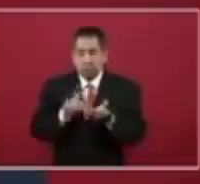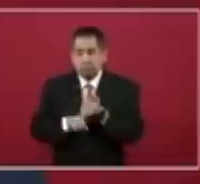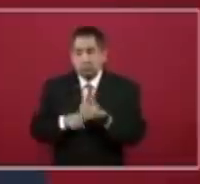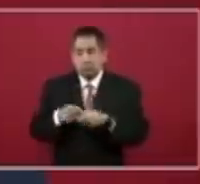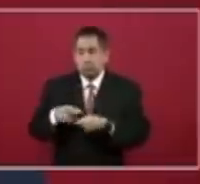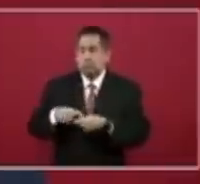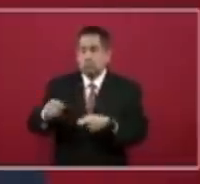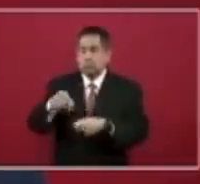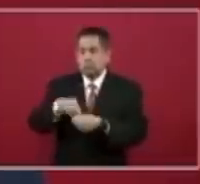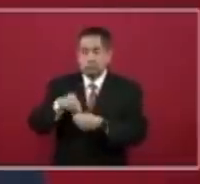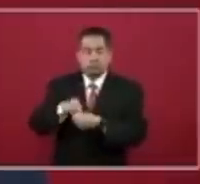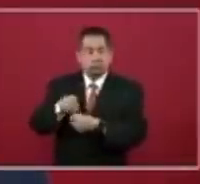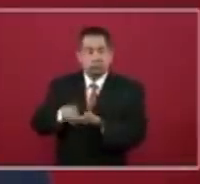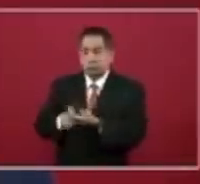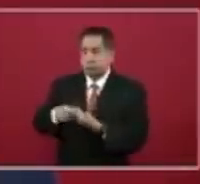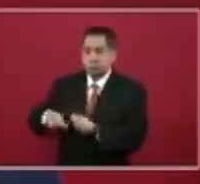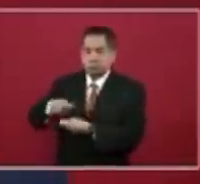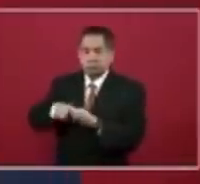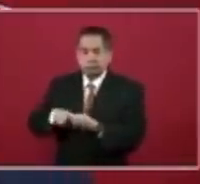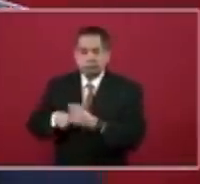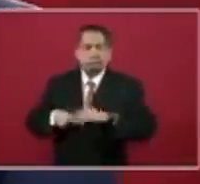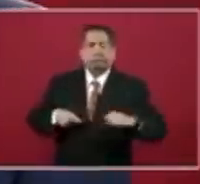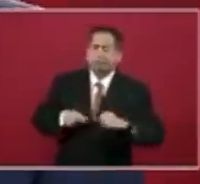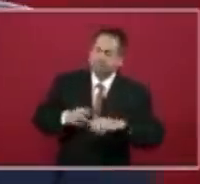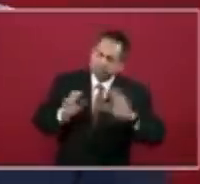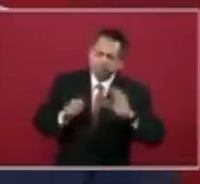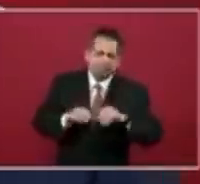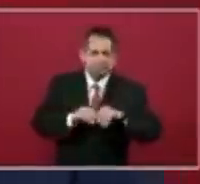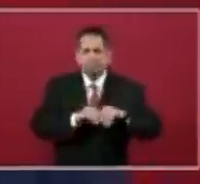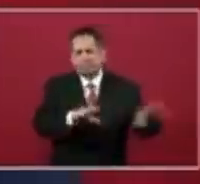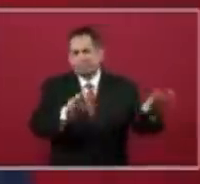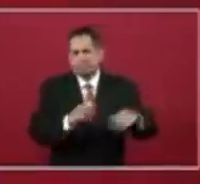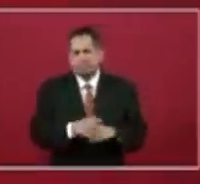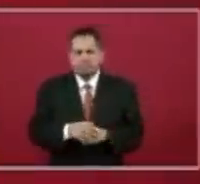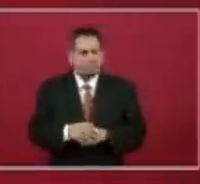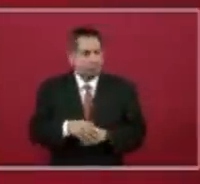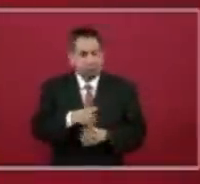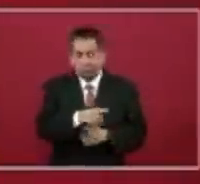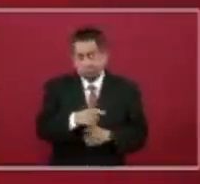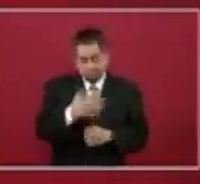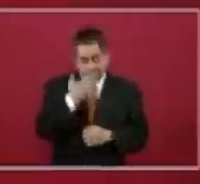memorándum interno, pero como son buenos